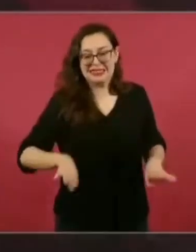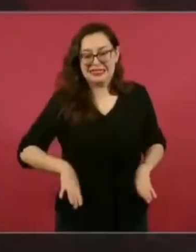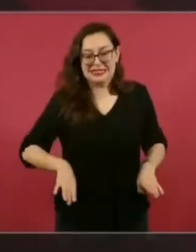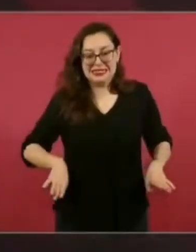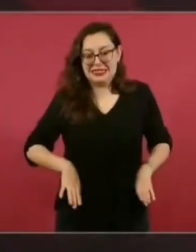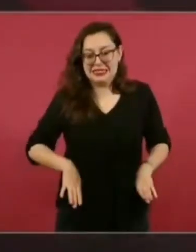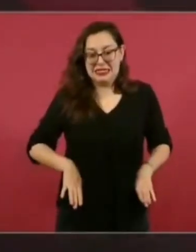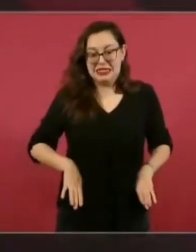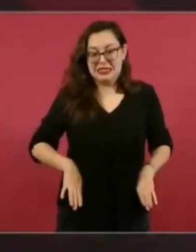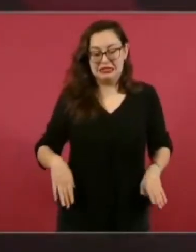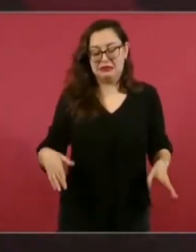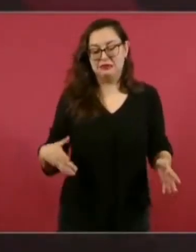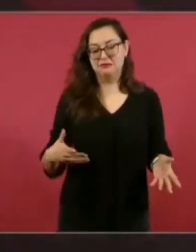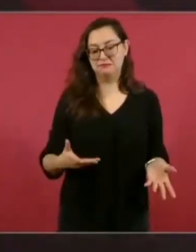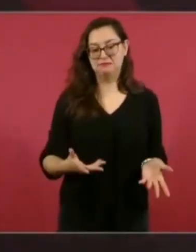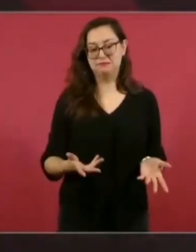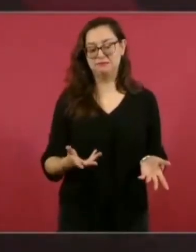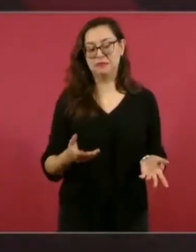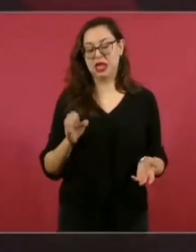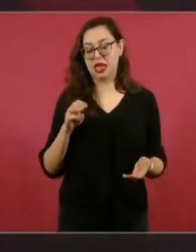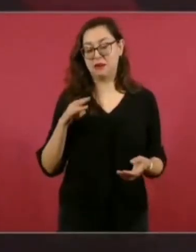Emilio Azcárraga, papá,